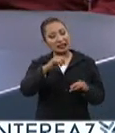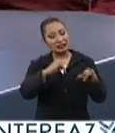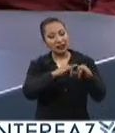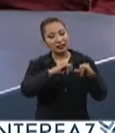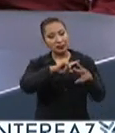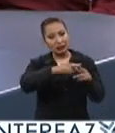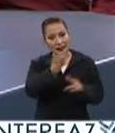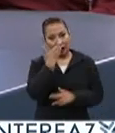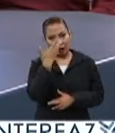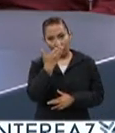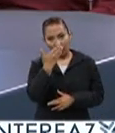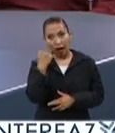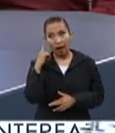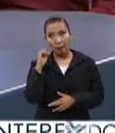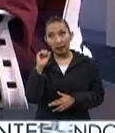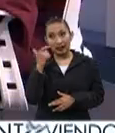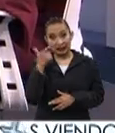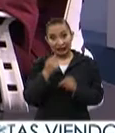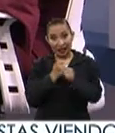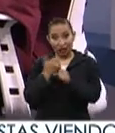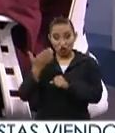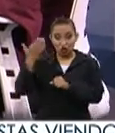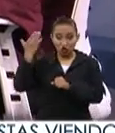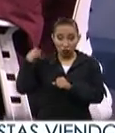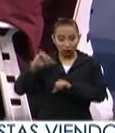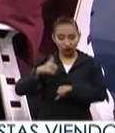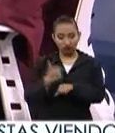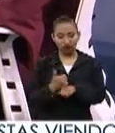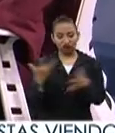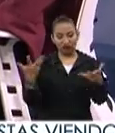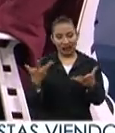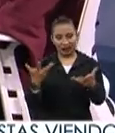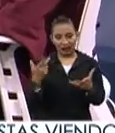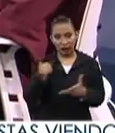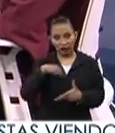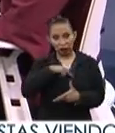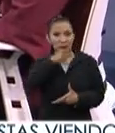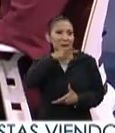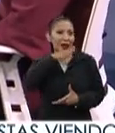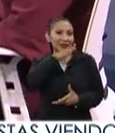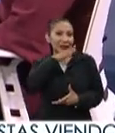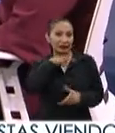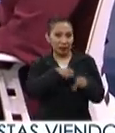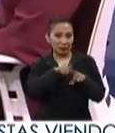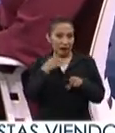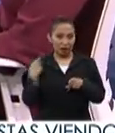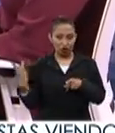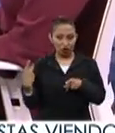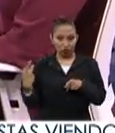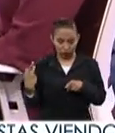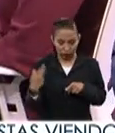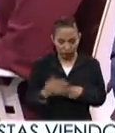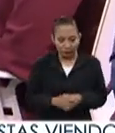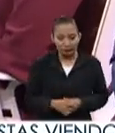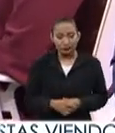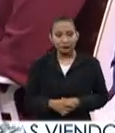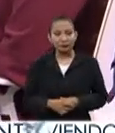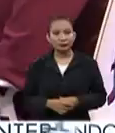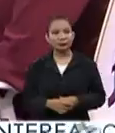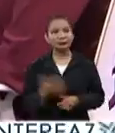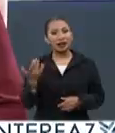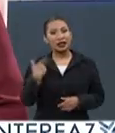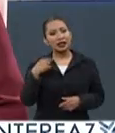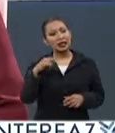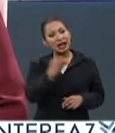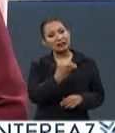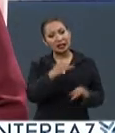en Sonora. Hace 27 años, fue creada por nuestros papás, somos hermanas, Ana Marcela y yo. Y es